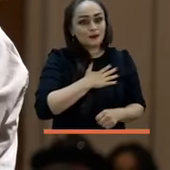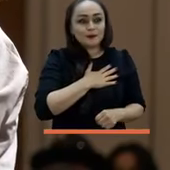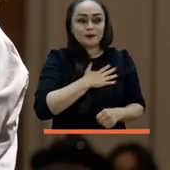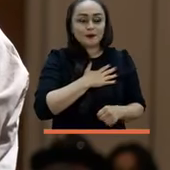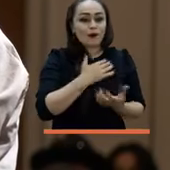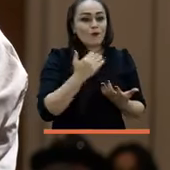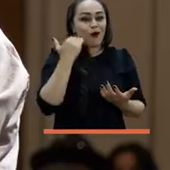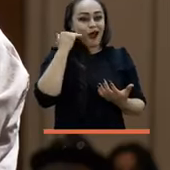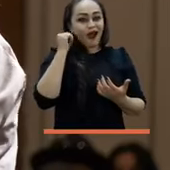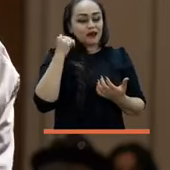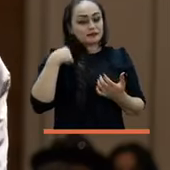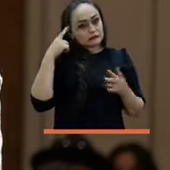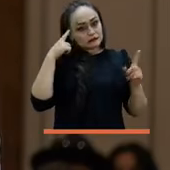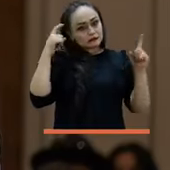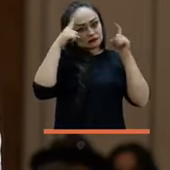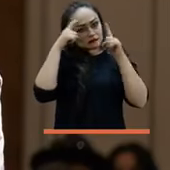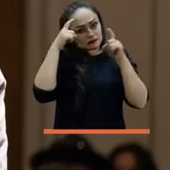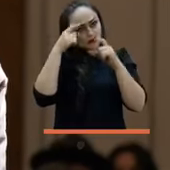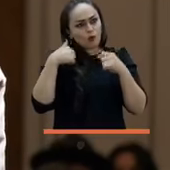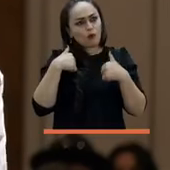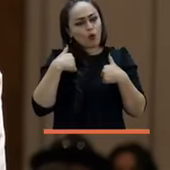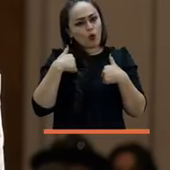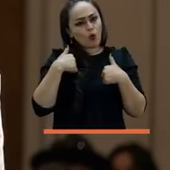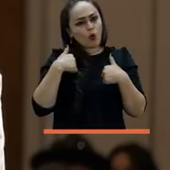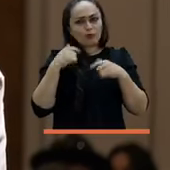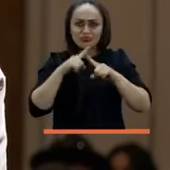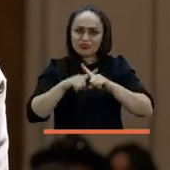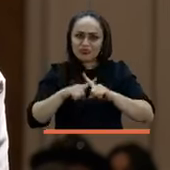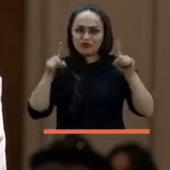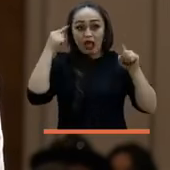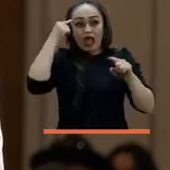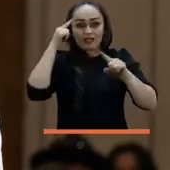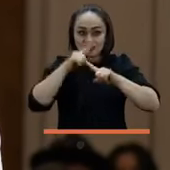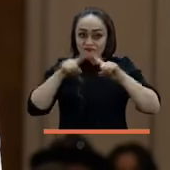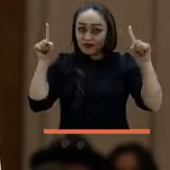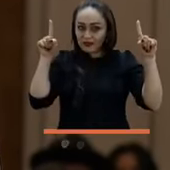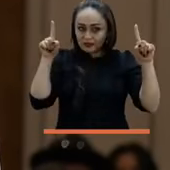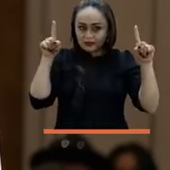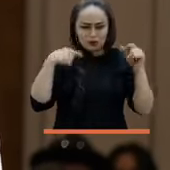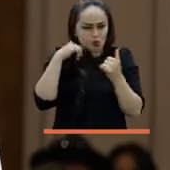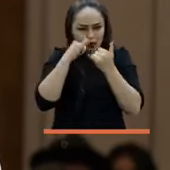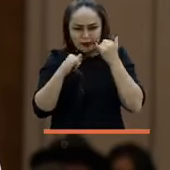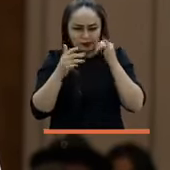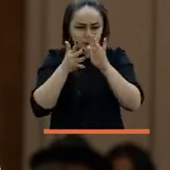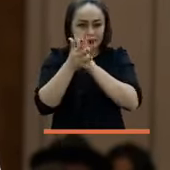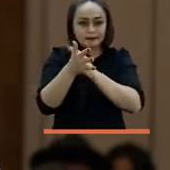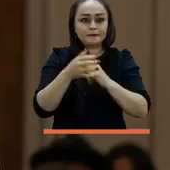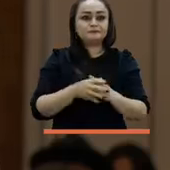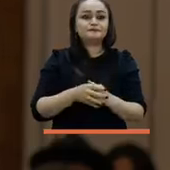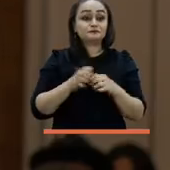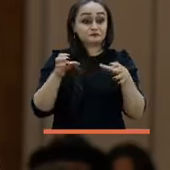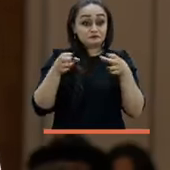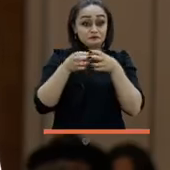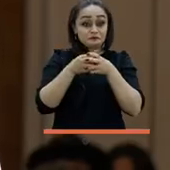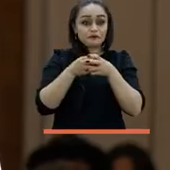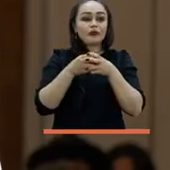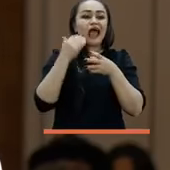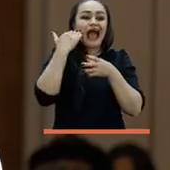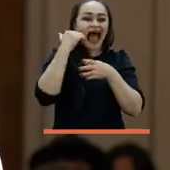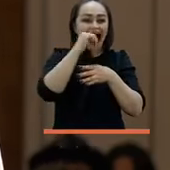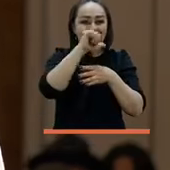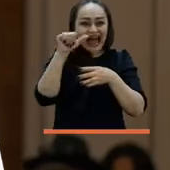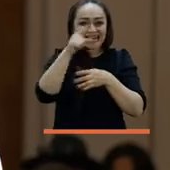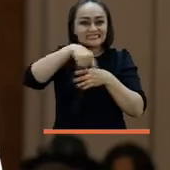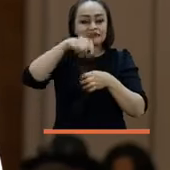a pensarse o son capaces de expresar lo distinto y una última cosita que estamos en este momento haciendo es un trabajo con las mujeres de